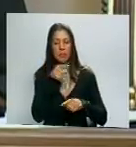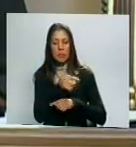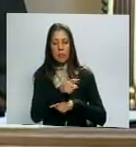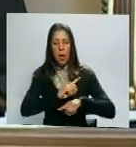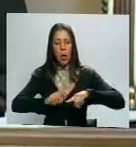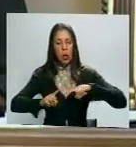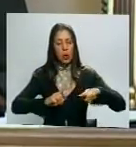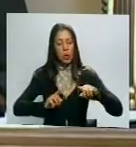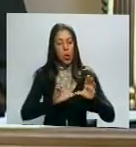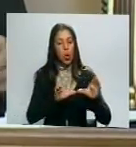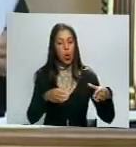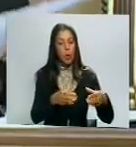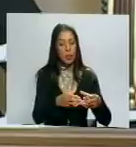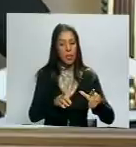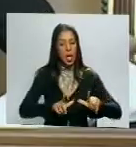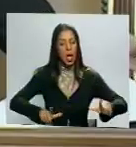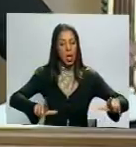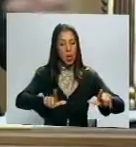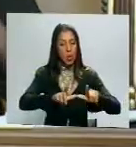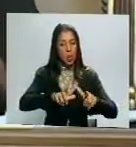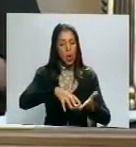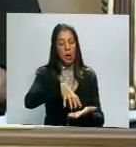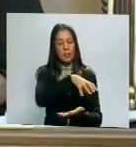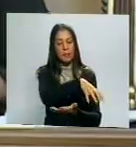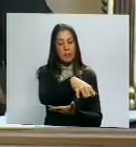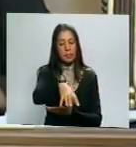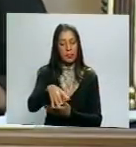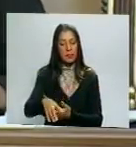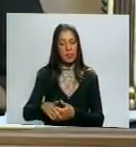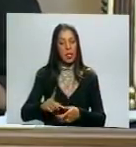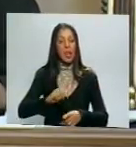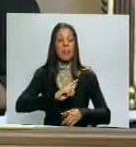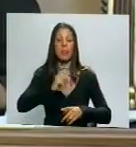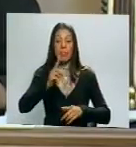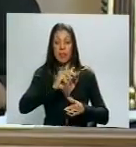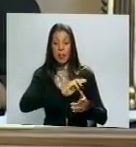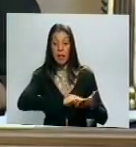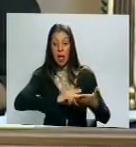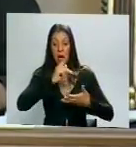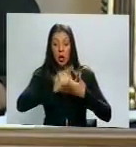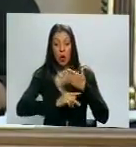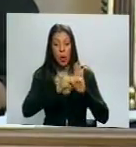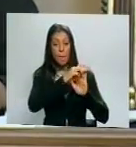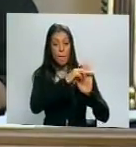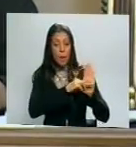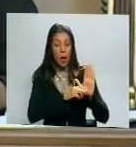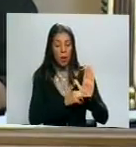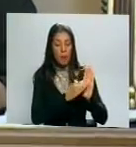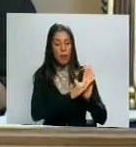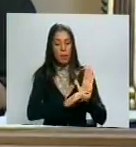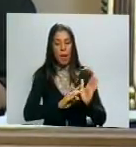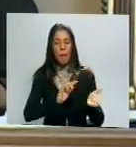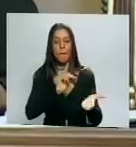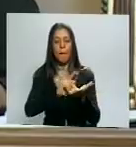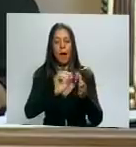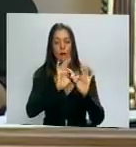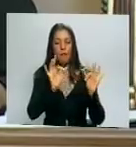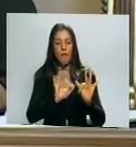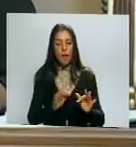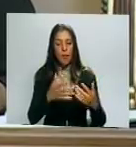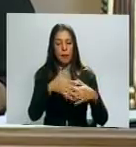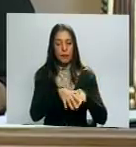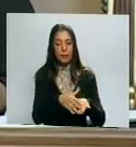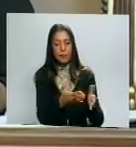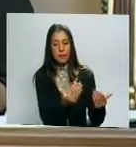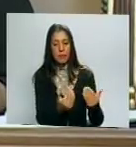y Producción determinará las distintas modalidades y niveles de organización, participación e integración del